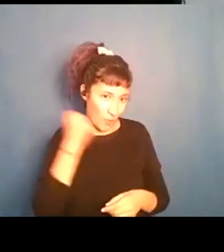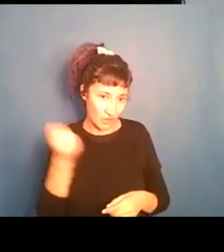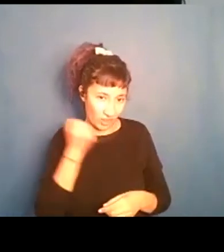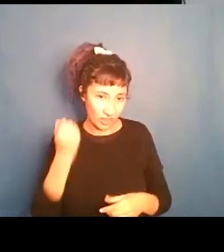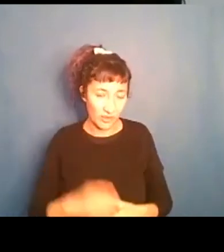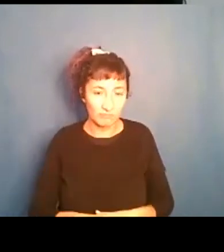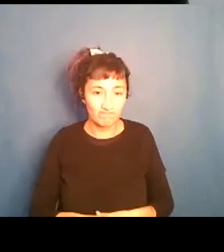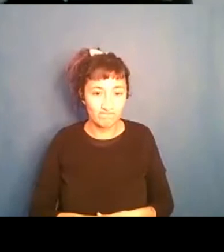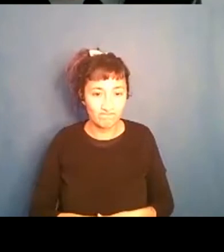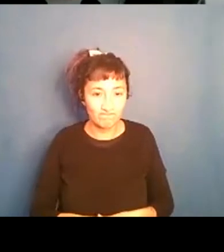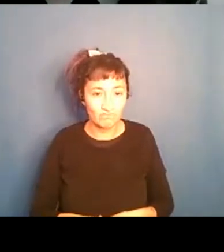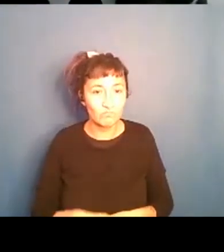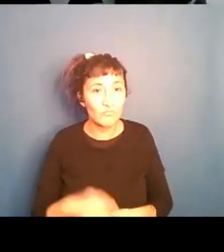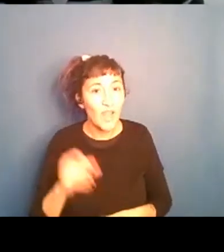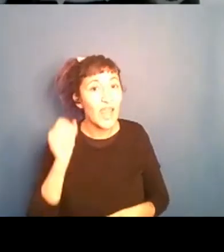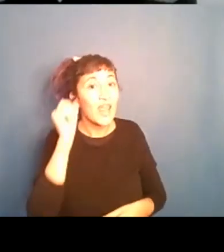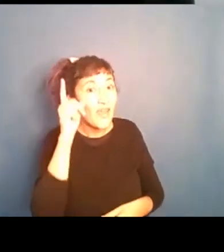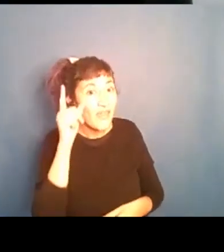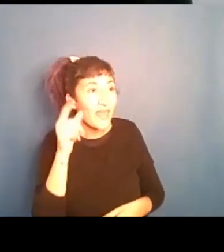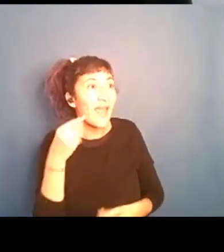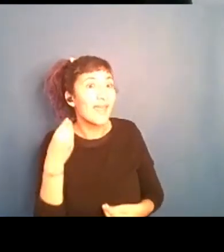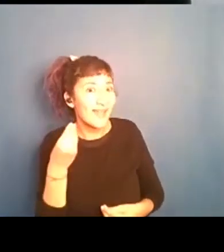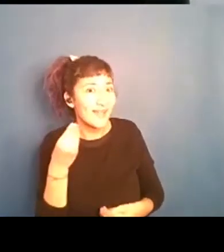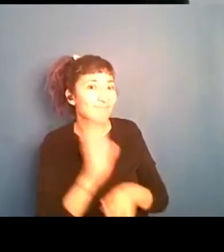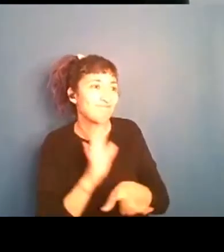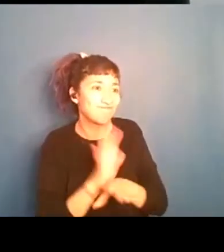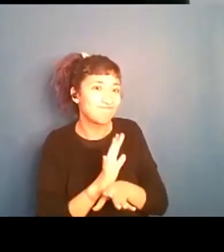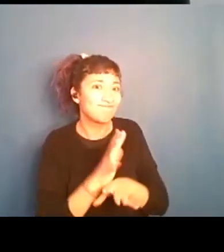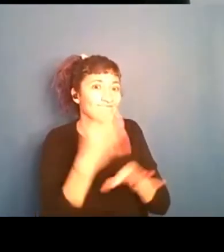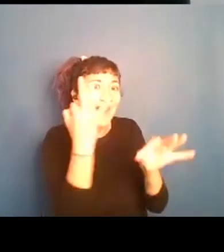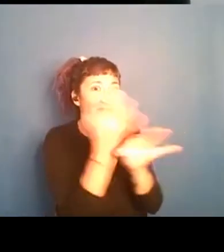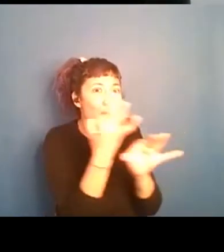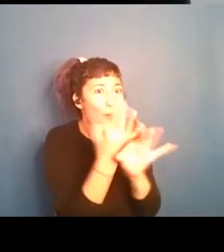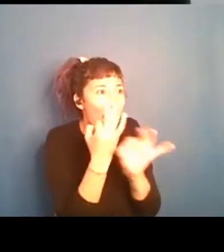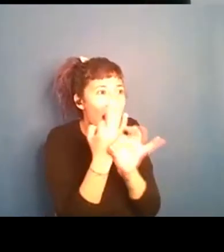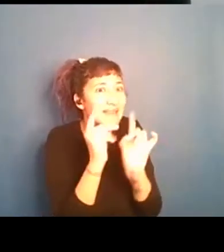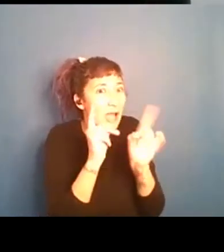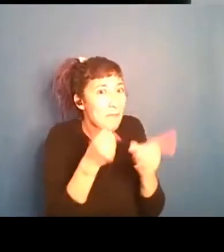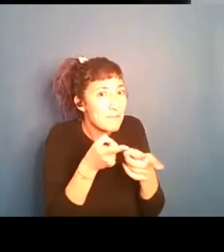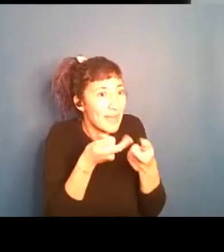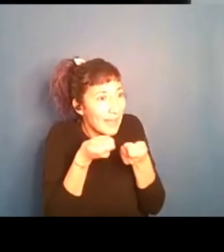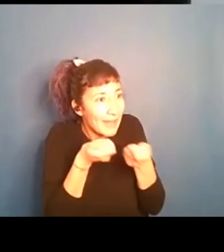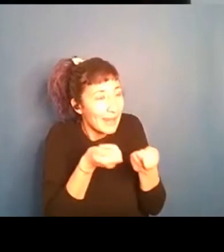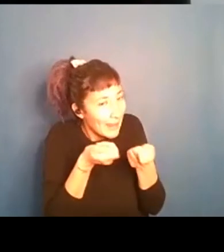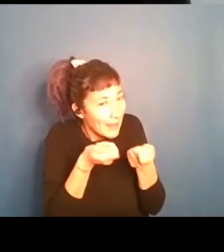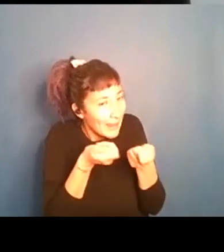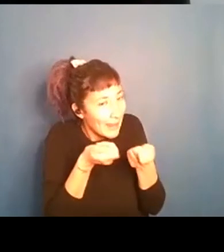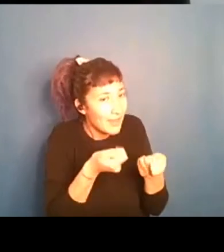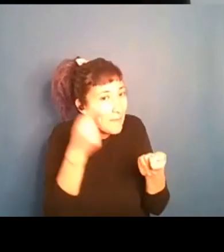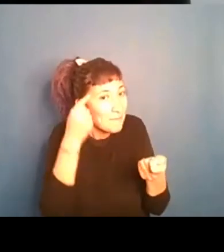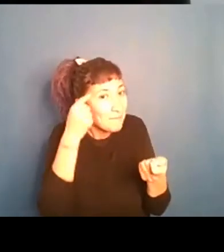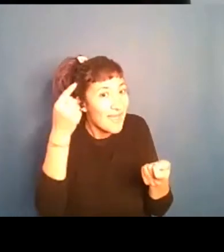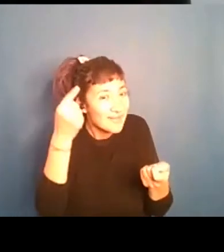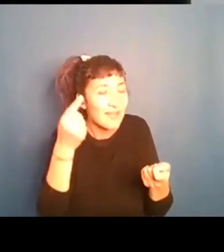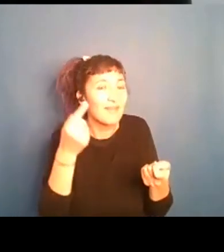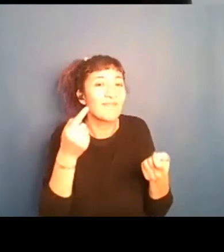poquito empezar a pinchar para que también en las escuelas se contemple la enseñanza de la lengua